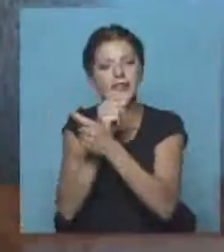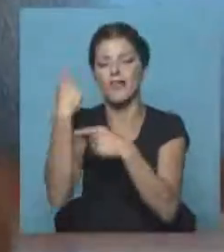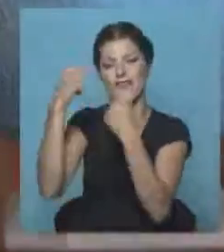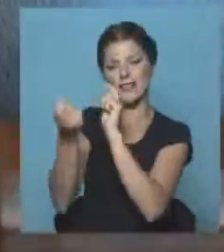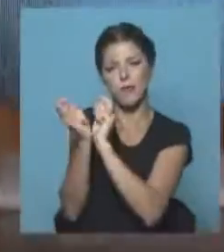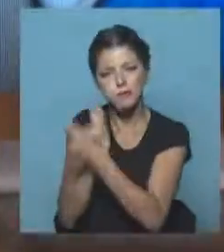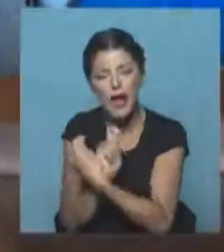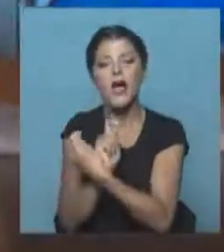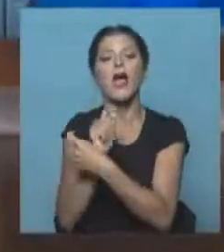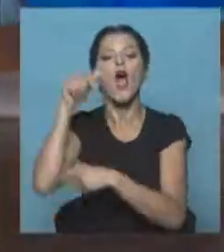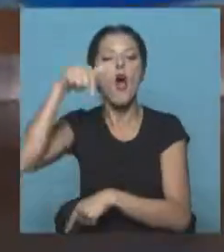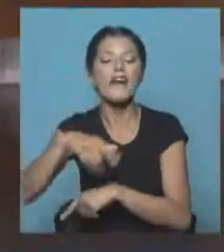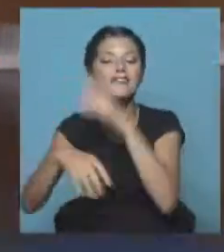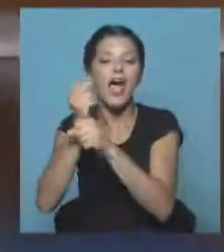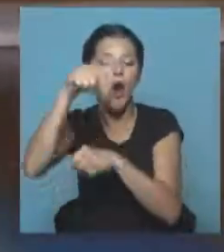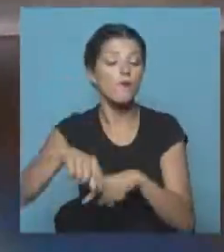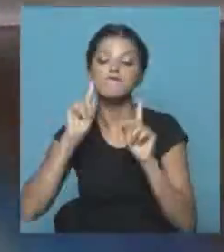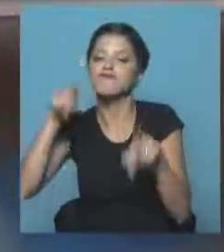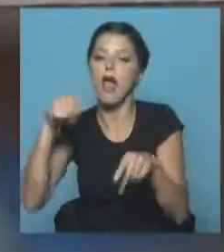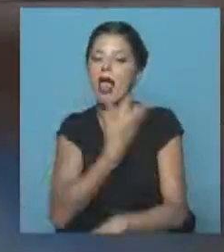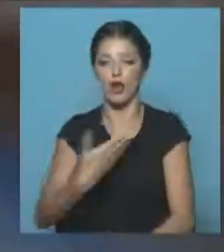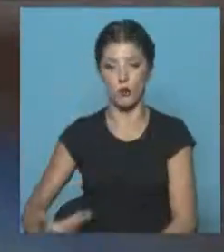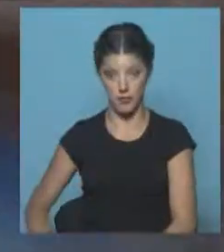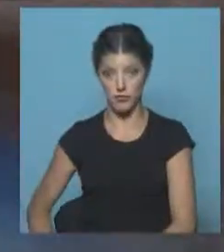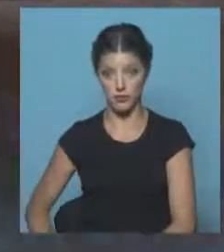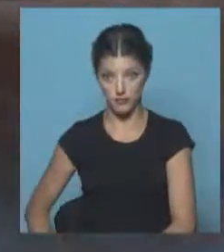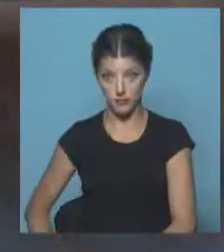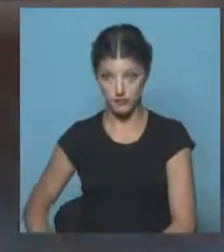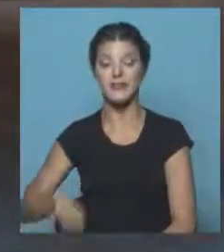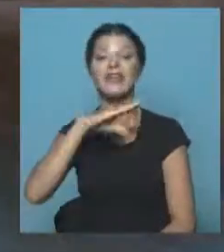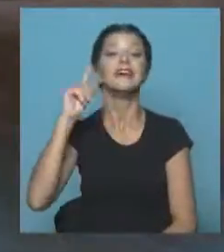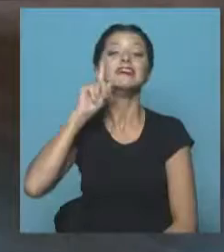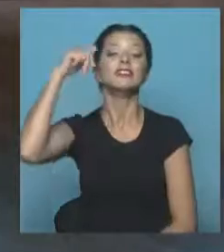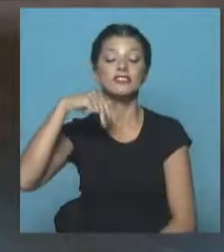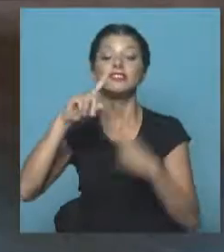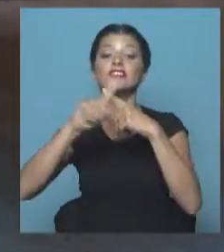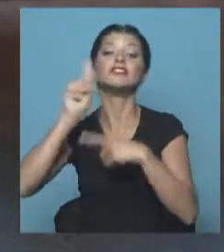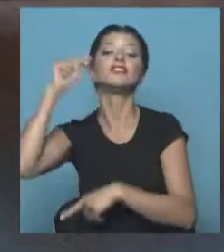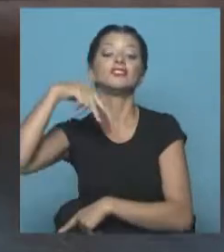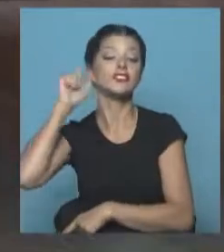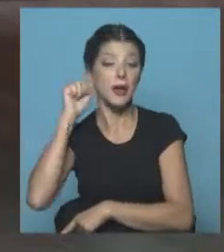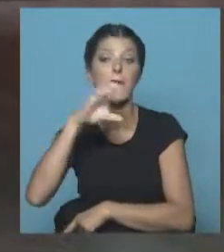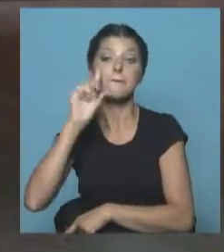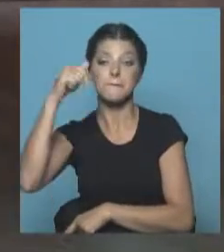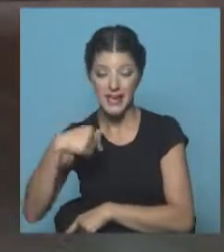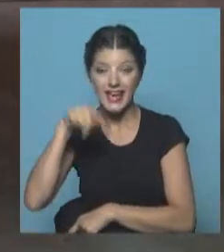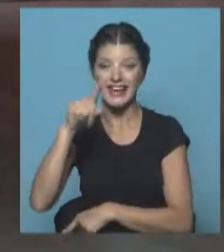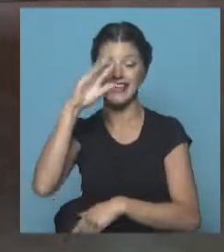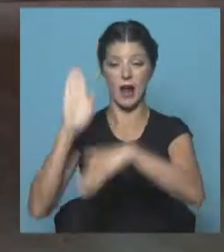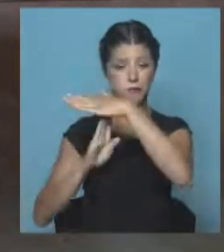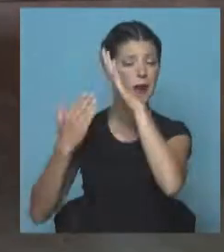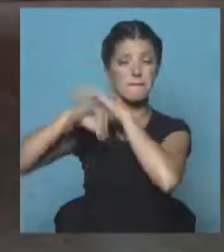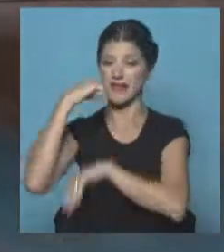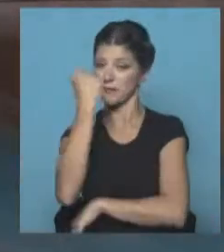habido hoy replanteo de parte del gobierno de Xi Jinping. Xi Jinping, que se ha convertido en el líder más importante de China